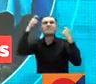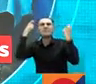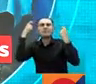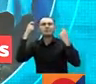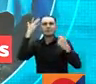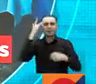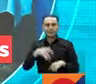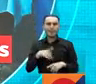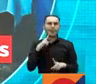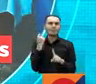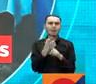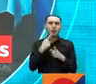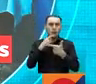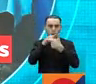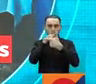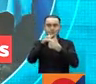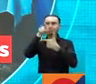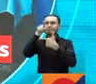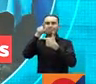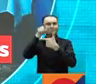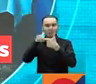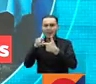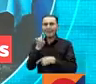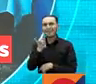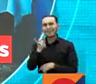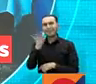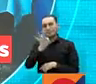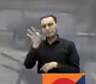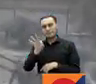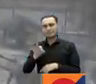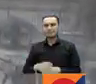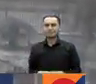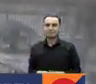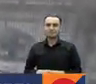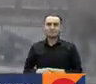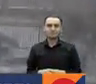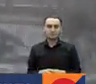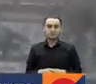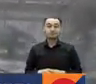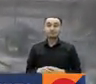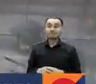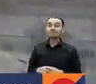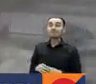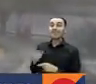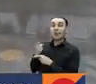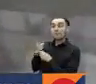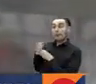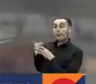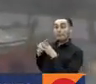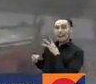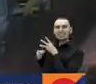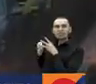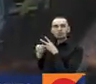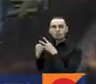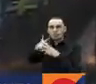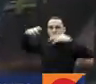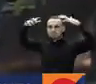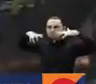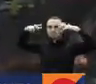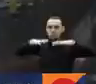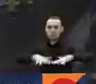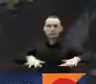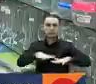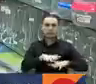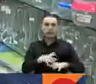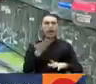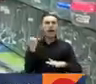sus ventas. Dicen que han bajado hasta 15%. Las últimas 3 semanas de lluvias en la capital frenaron la